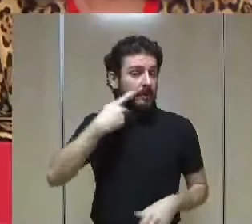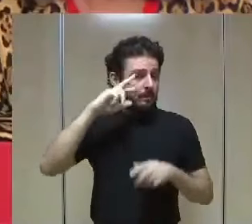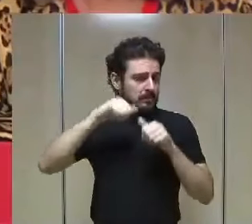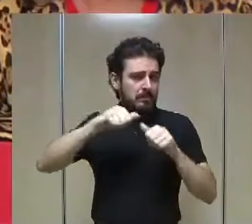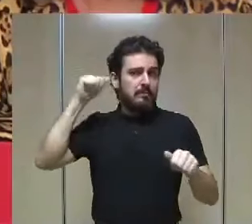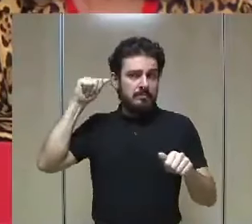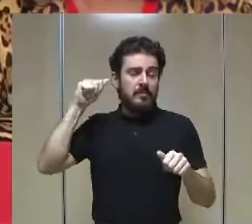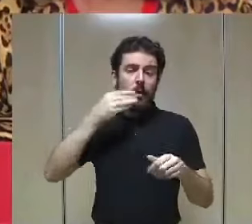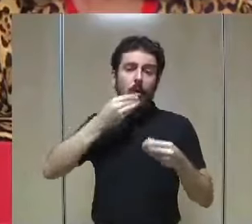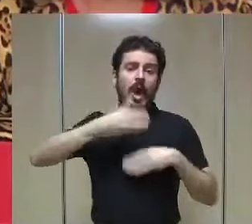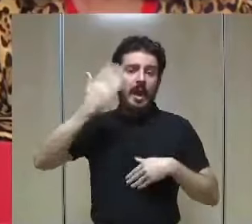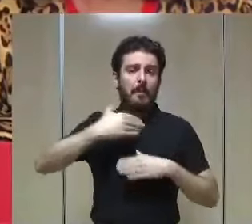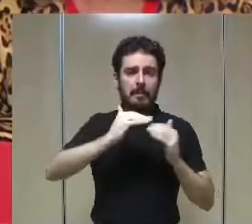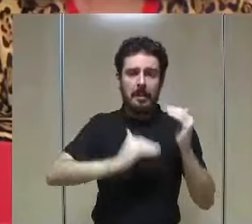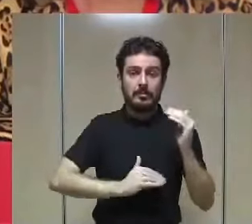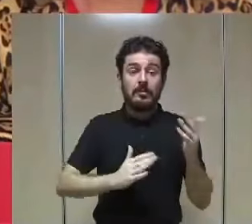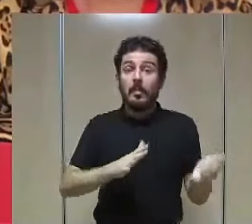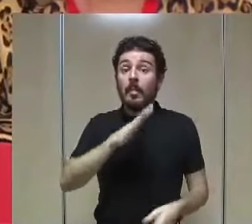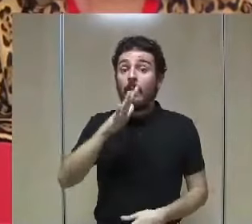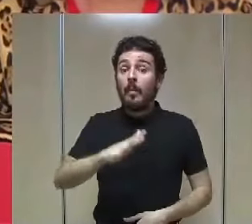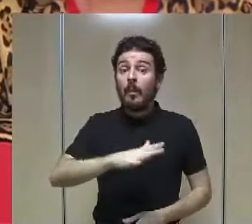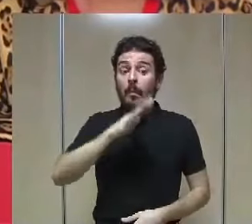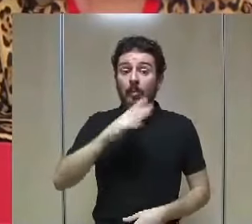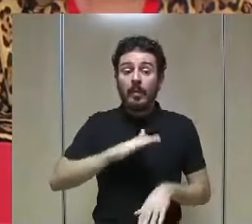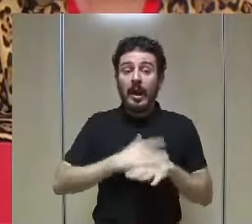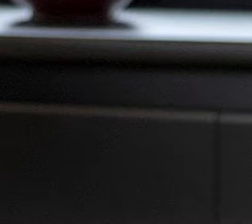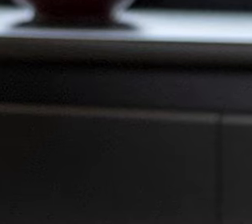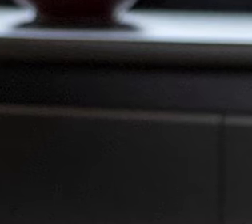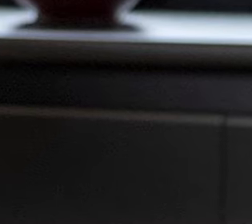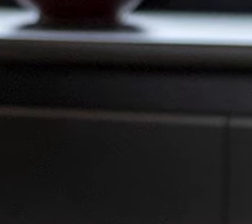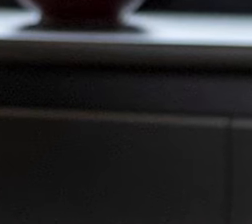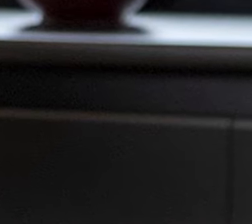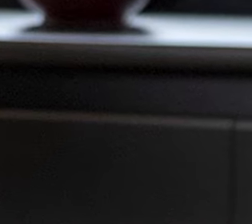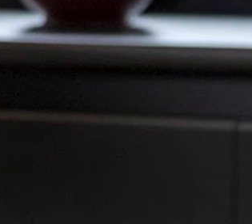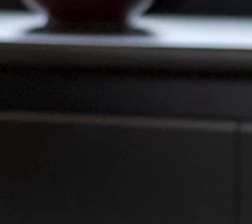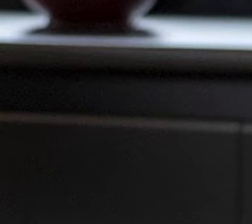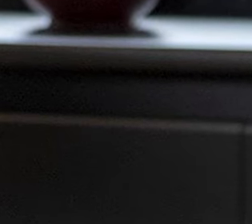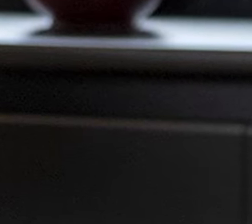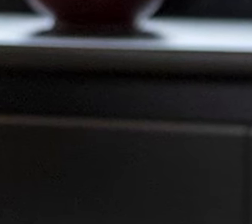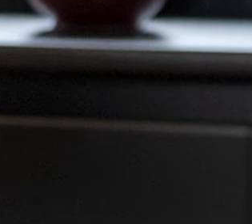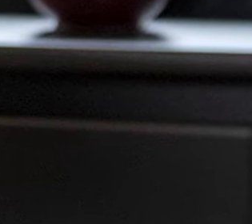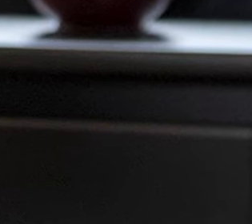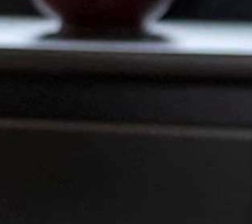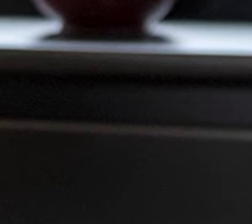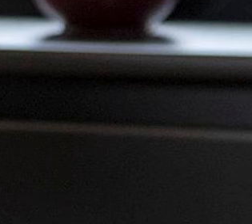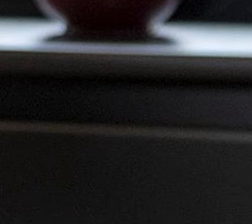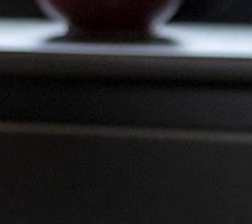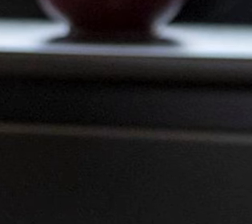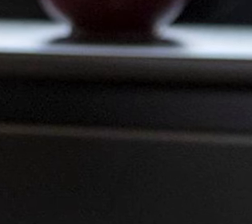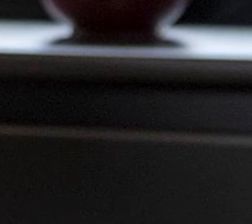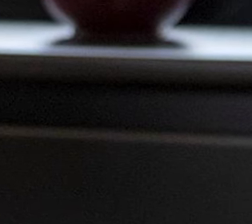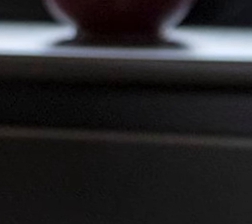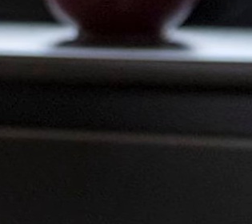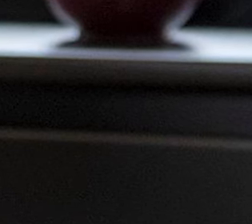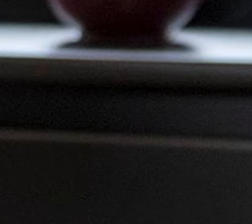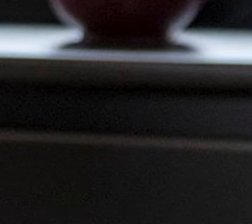Televisión Española, indignados e indignadas por cómo se están desarrollando estos procesos selectivos. De esta forma, hacen alusión